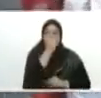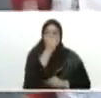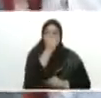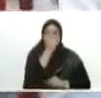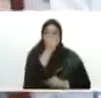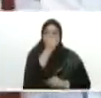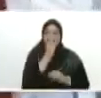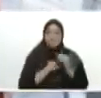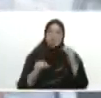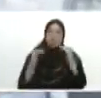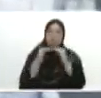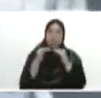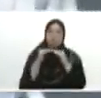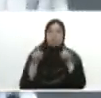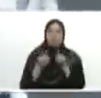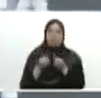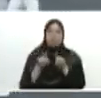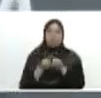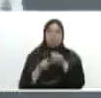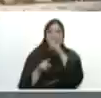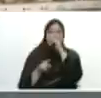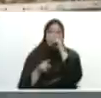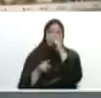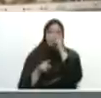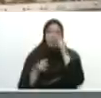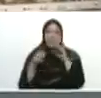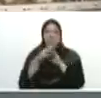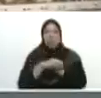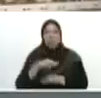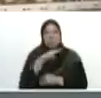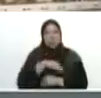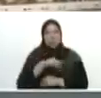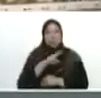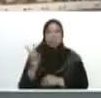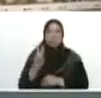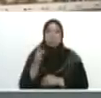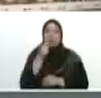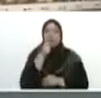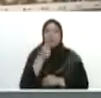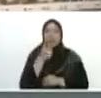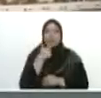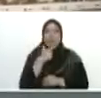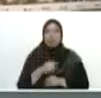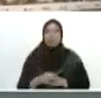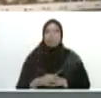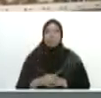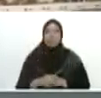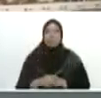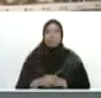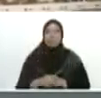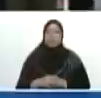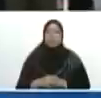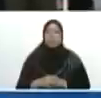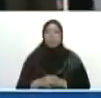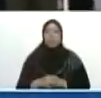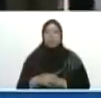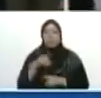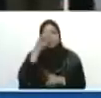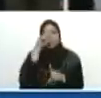hemos venido trabajando con la misión Venezuela bella con motivo